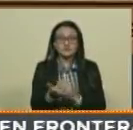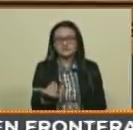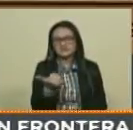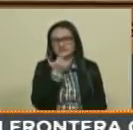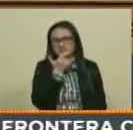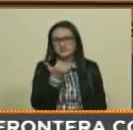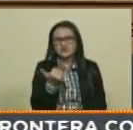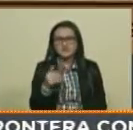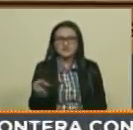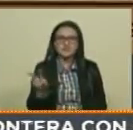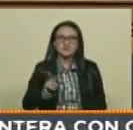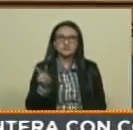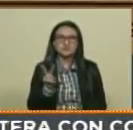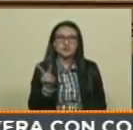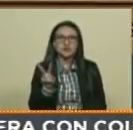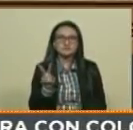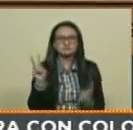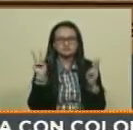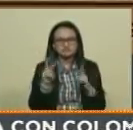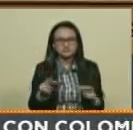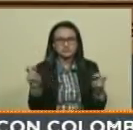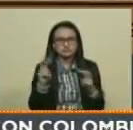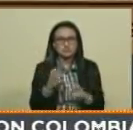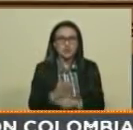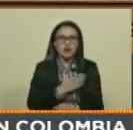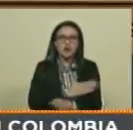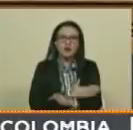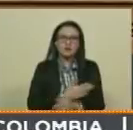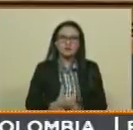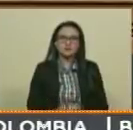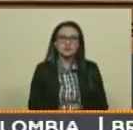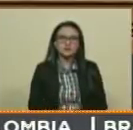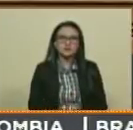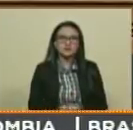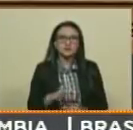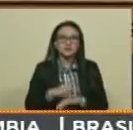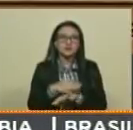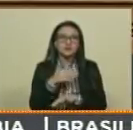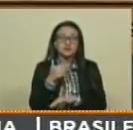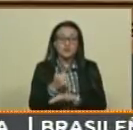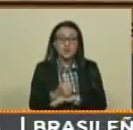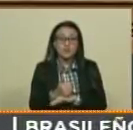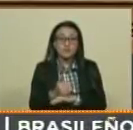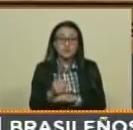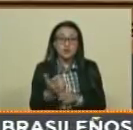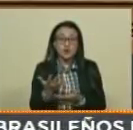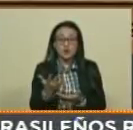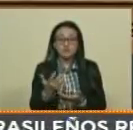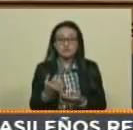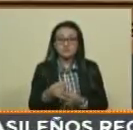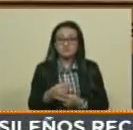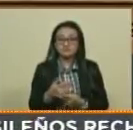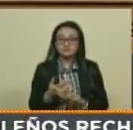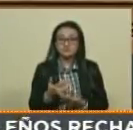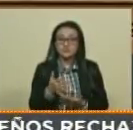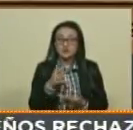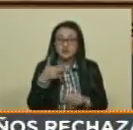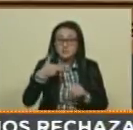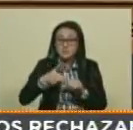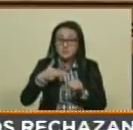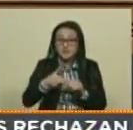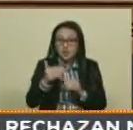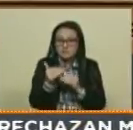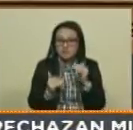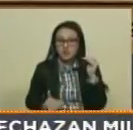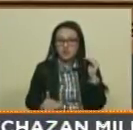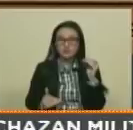Estado venezolano, las indagaciones preliminares, producto de la desvalorización de nuestro crudo, se